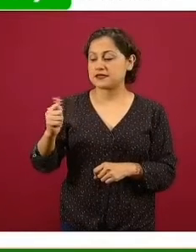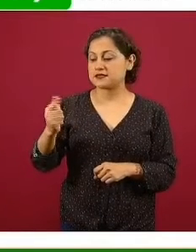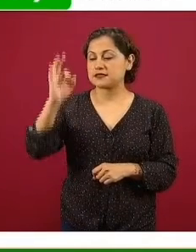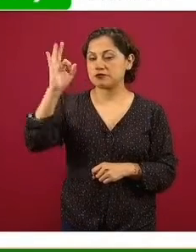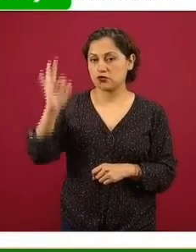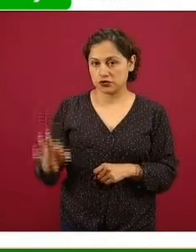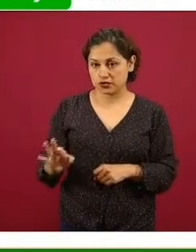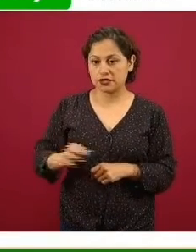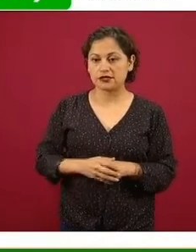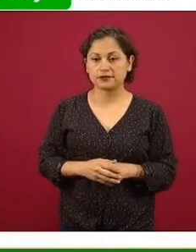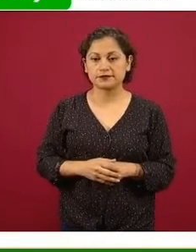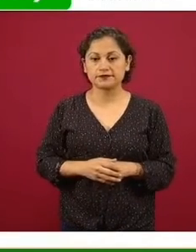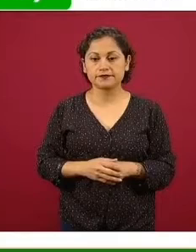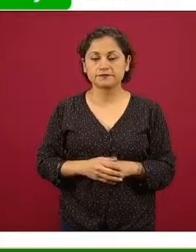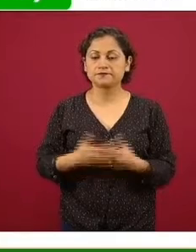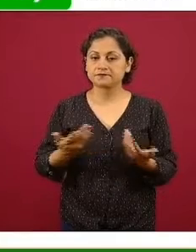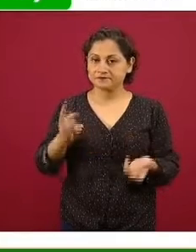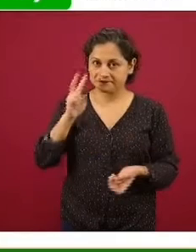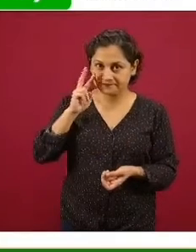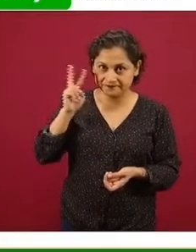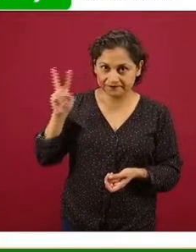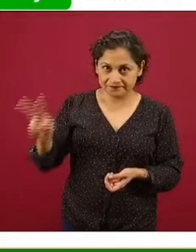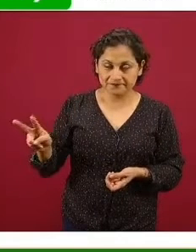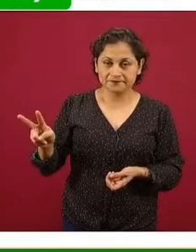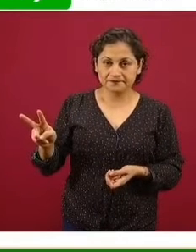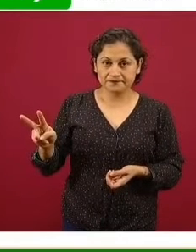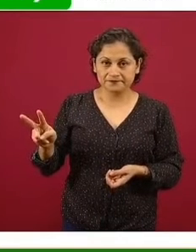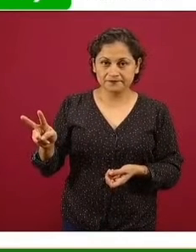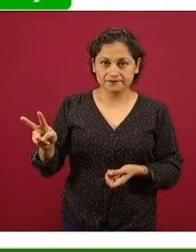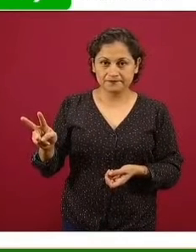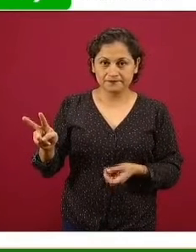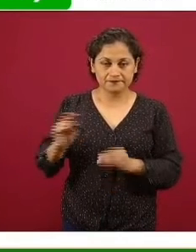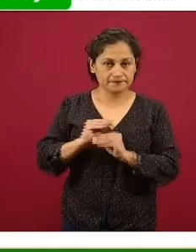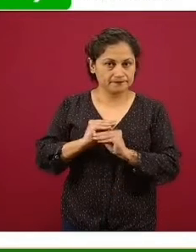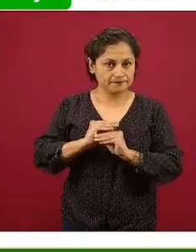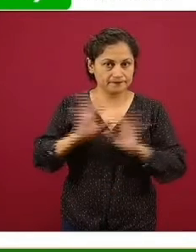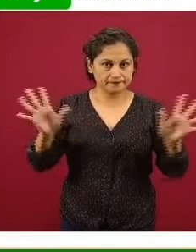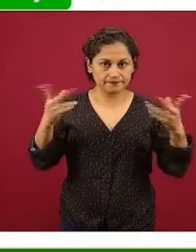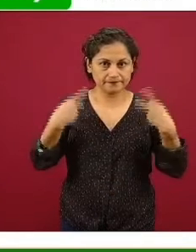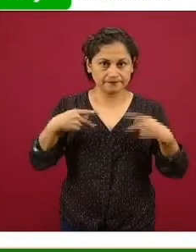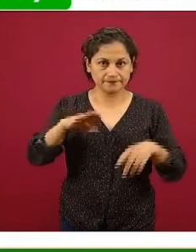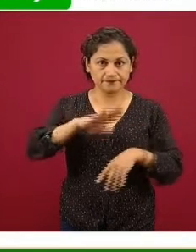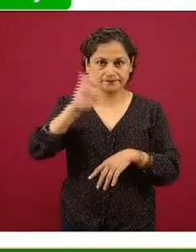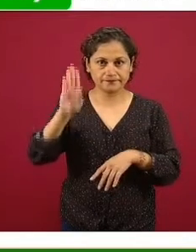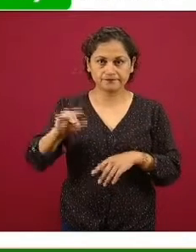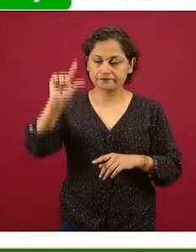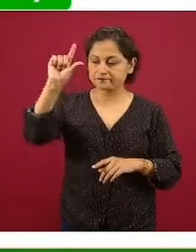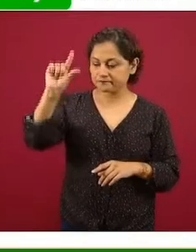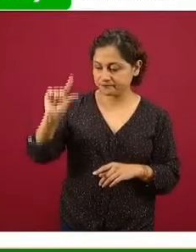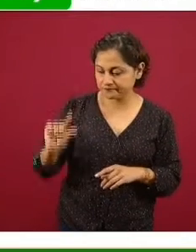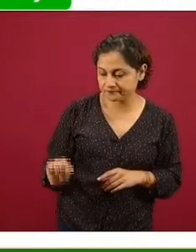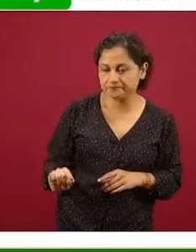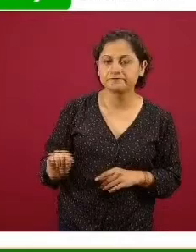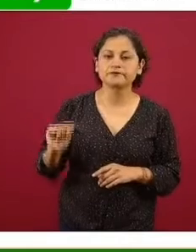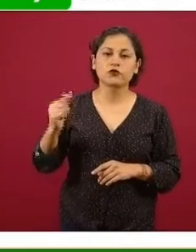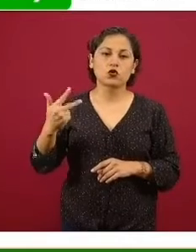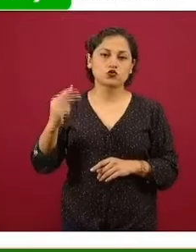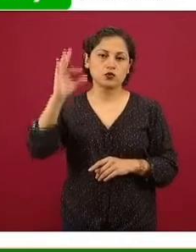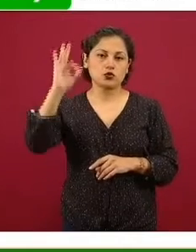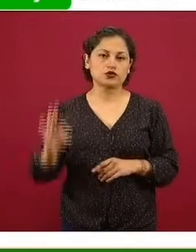esa reducción de una manera todavía más visual de las defunciones siendo de menos 8% las